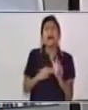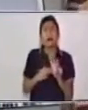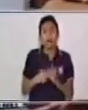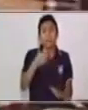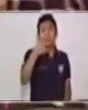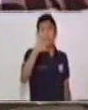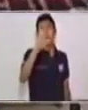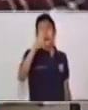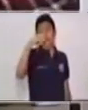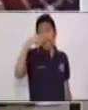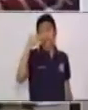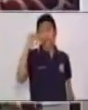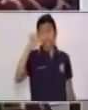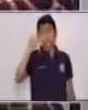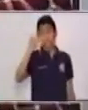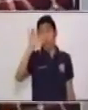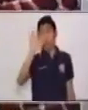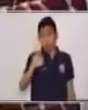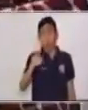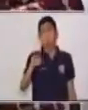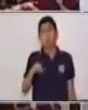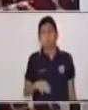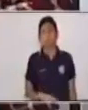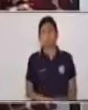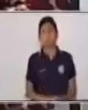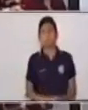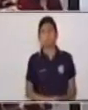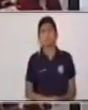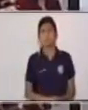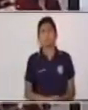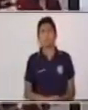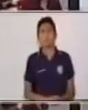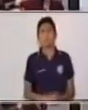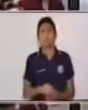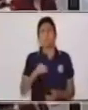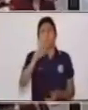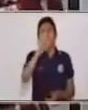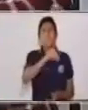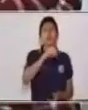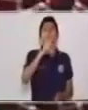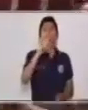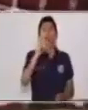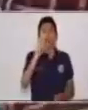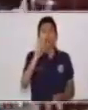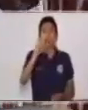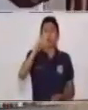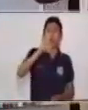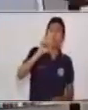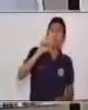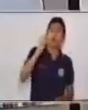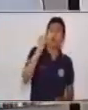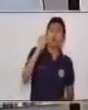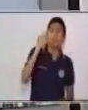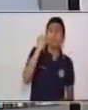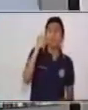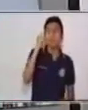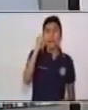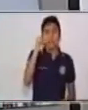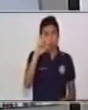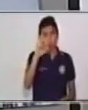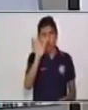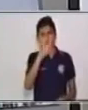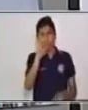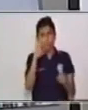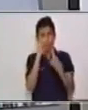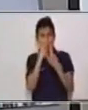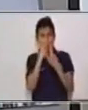Efectivamente, es un artículo. Por ende, las va a ser un modificador directo y mañanas va a ser un núcleo. Y hemos llegado